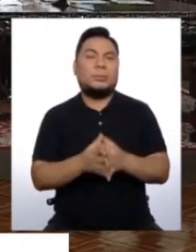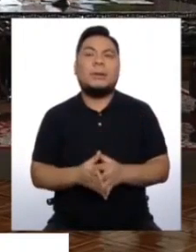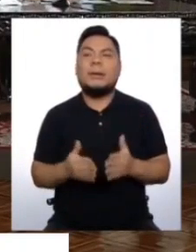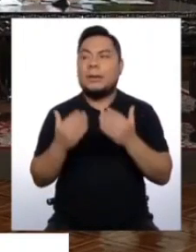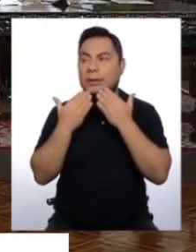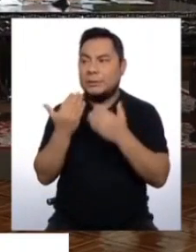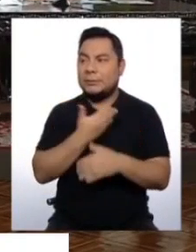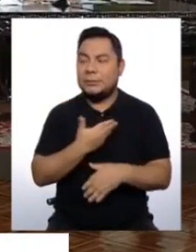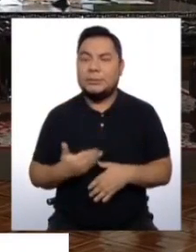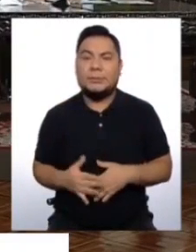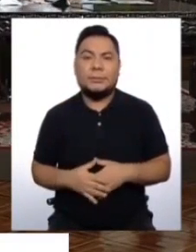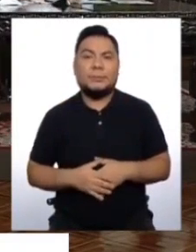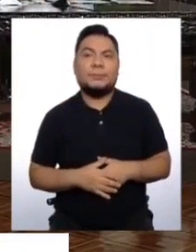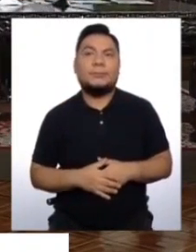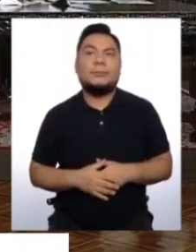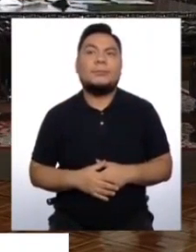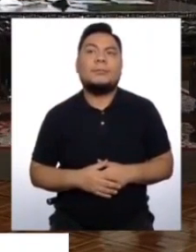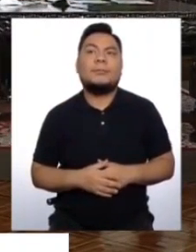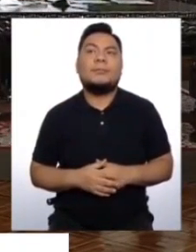presidente.